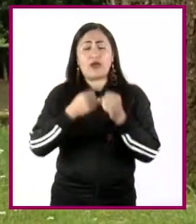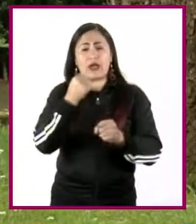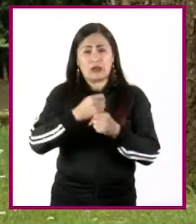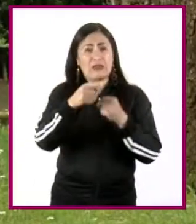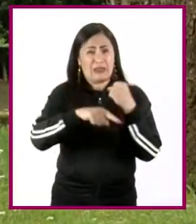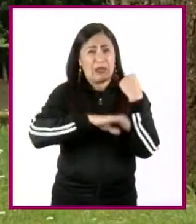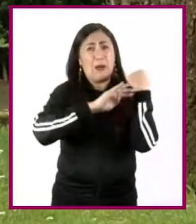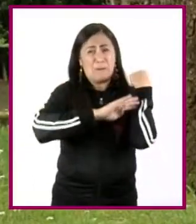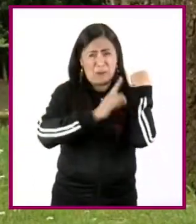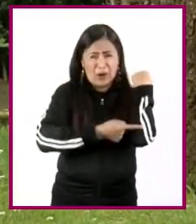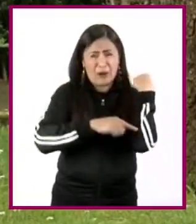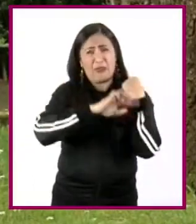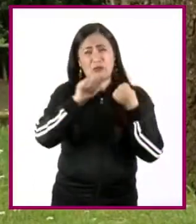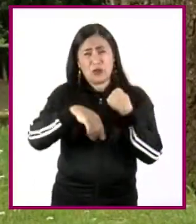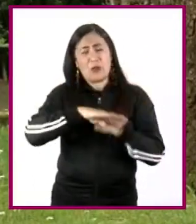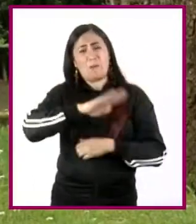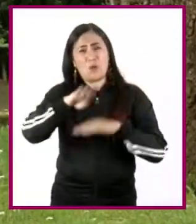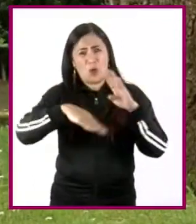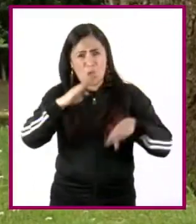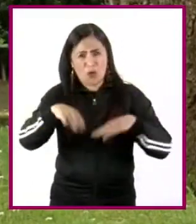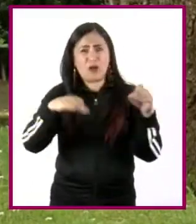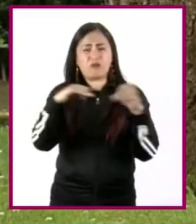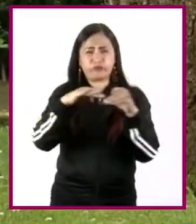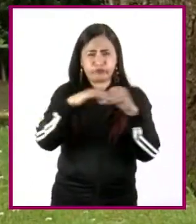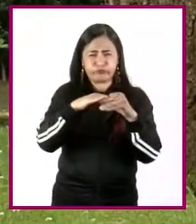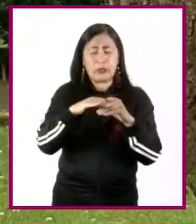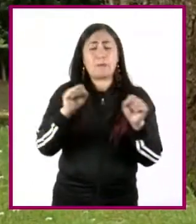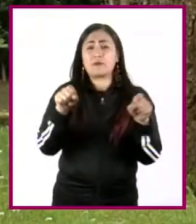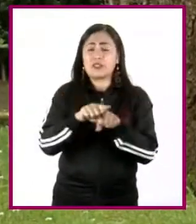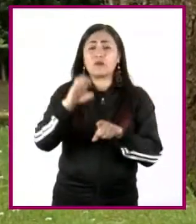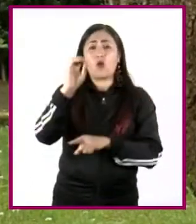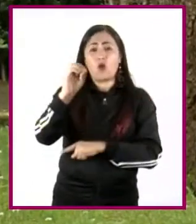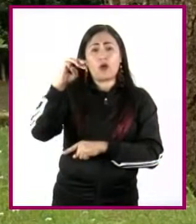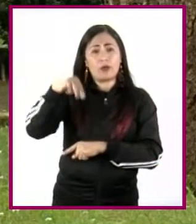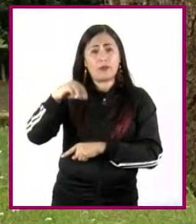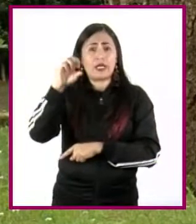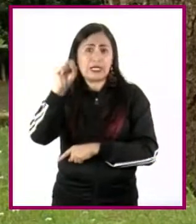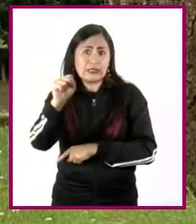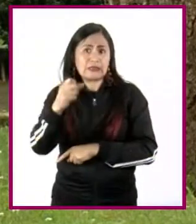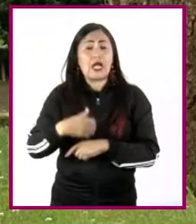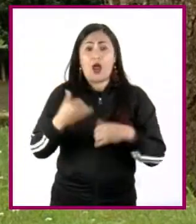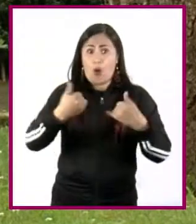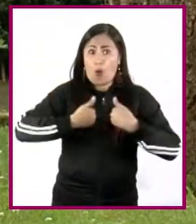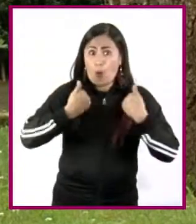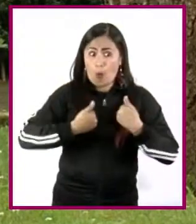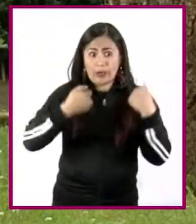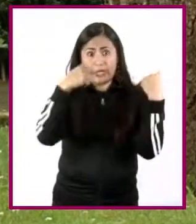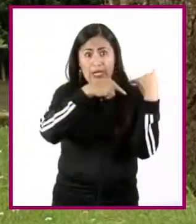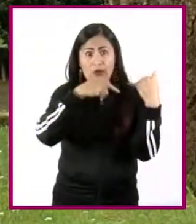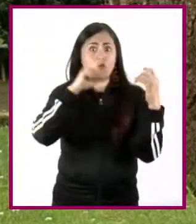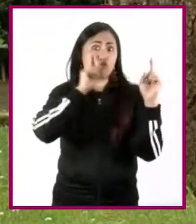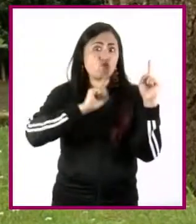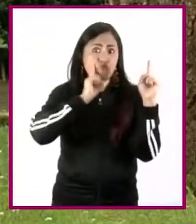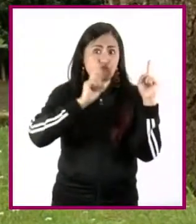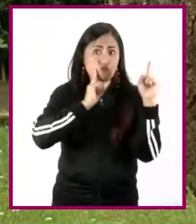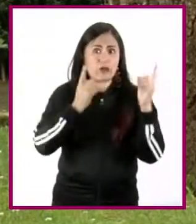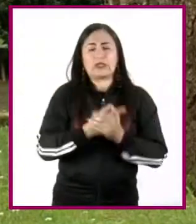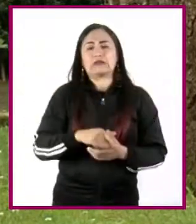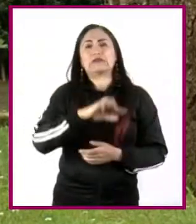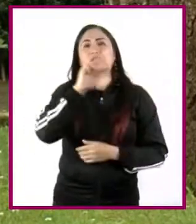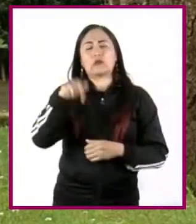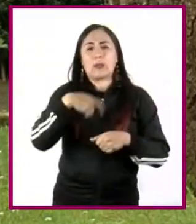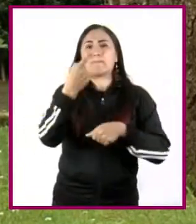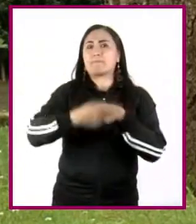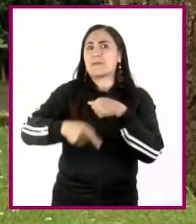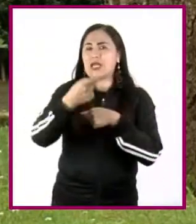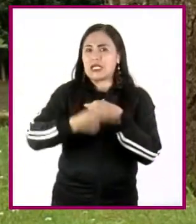Y no solo eso. De acuerdo con la Organización Mundial de la Salud, entre más joven sea la madre, mayor será el riesgo de que